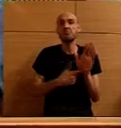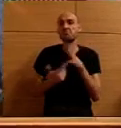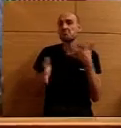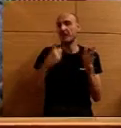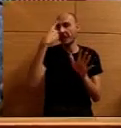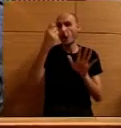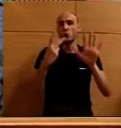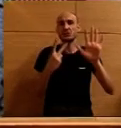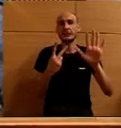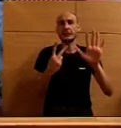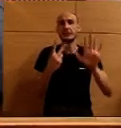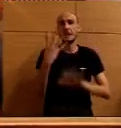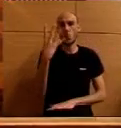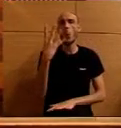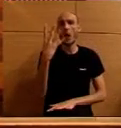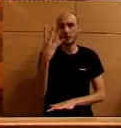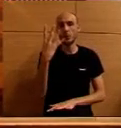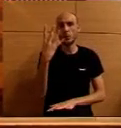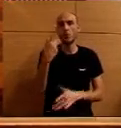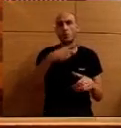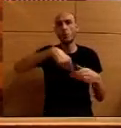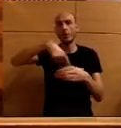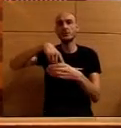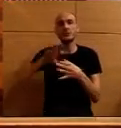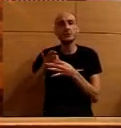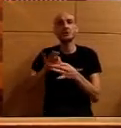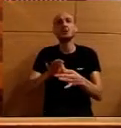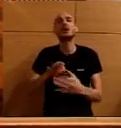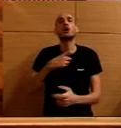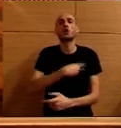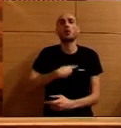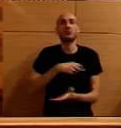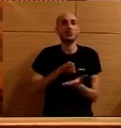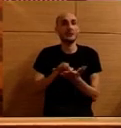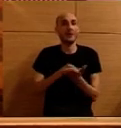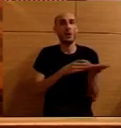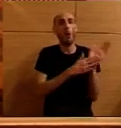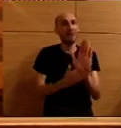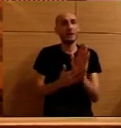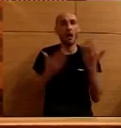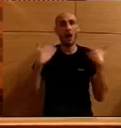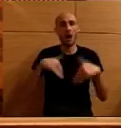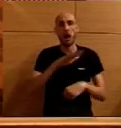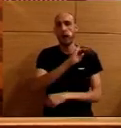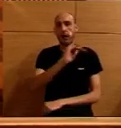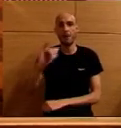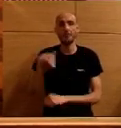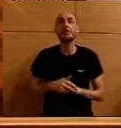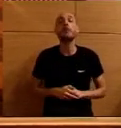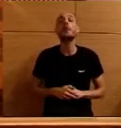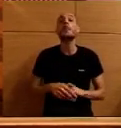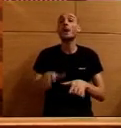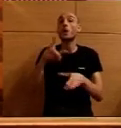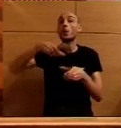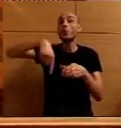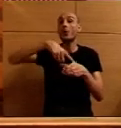74 puestos de trabajo mediante comisión de servicios ofertados. Es verdad que los puestos de la asesoría jurídica que se